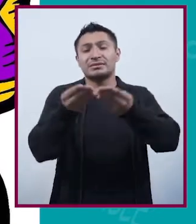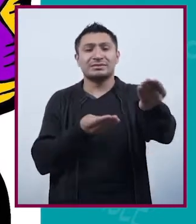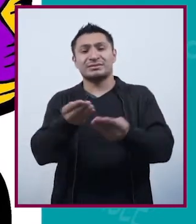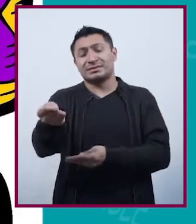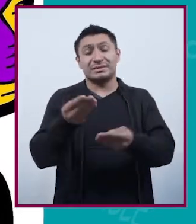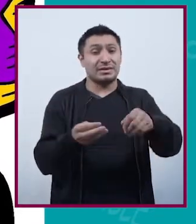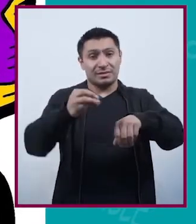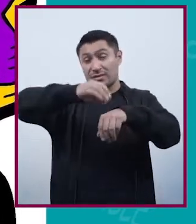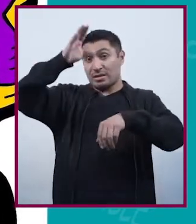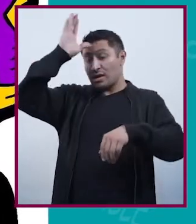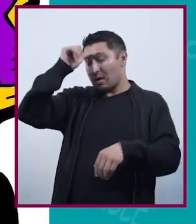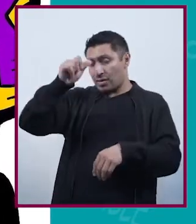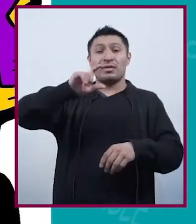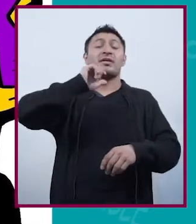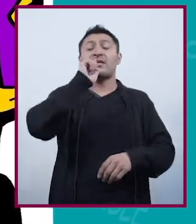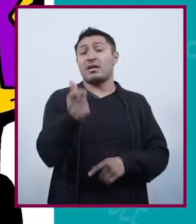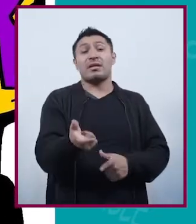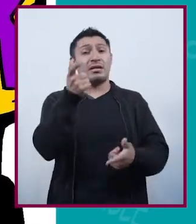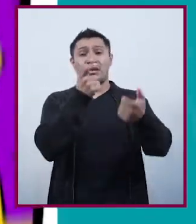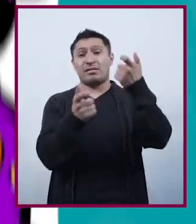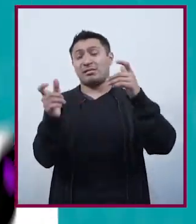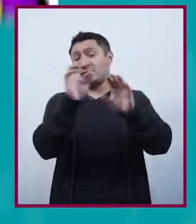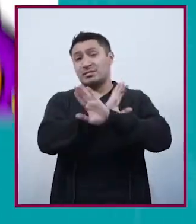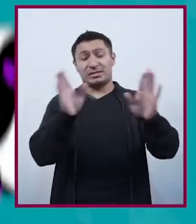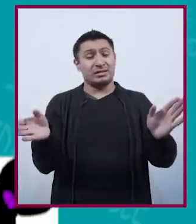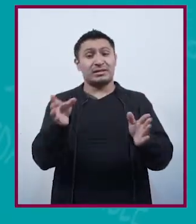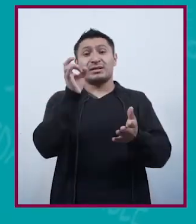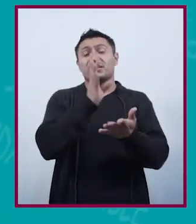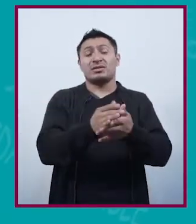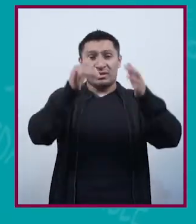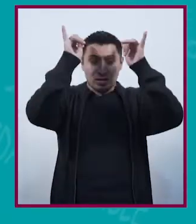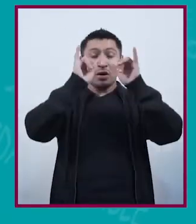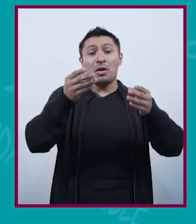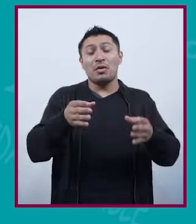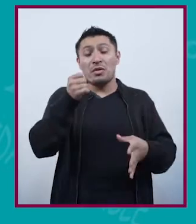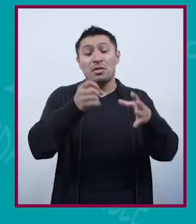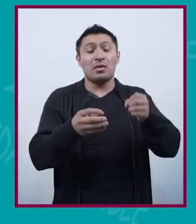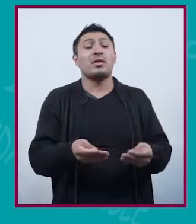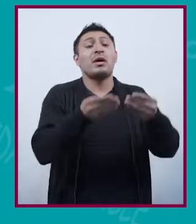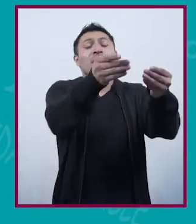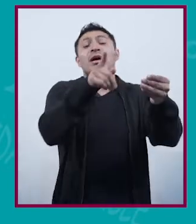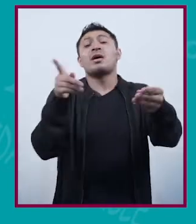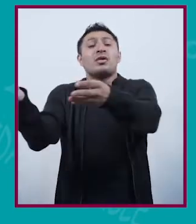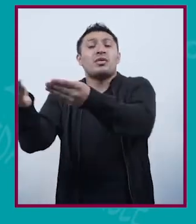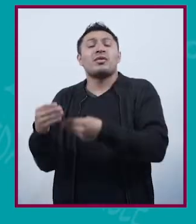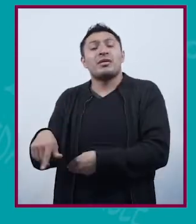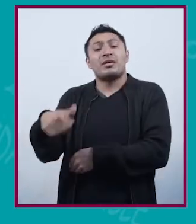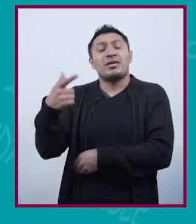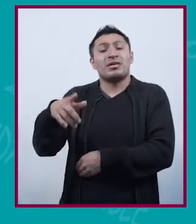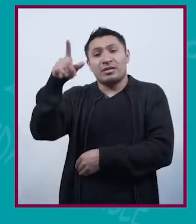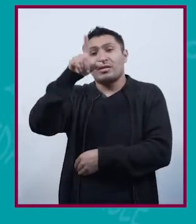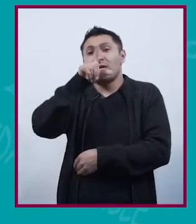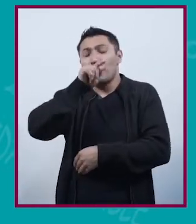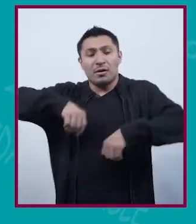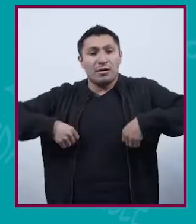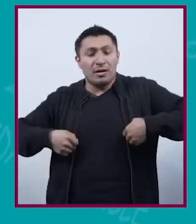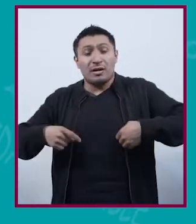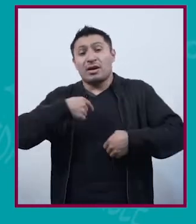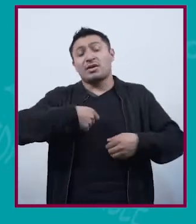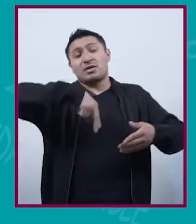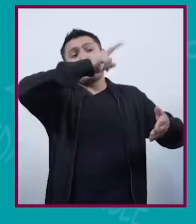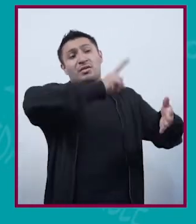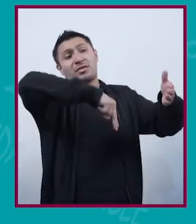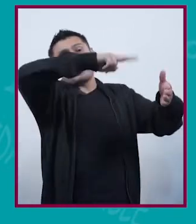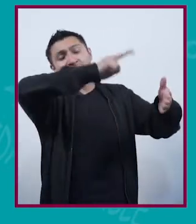sin intermediarios y sin efectuar ningún pago. Yo te doy una vaca a cambio de tus 12 gallinas, o yo te pinto tu casa